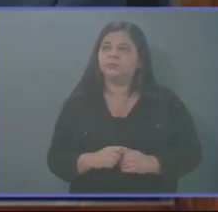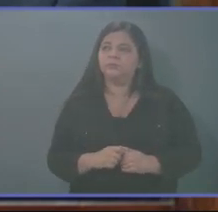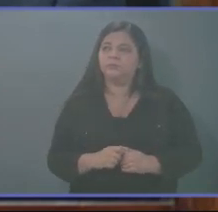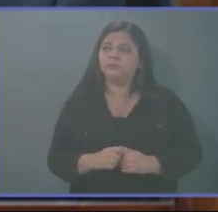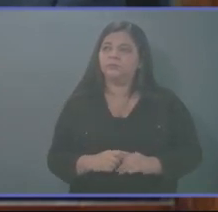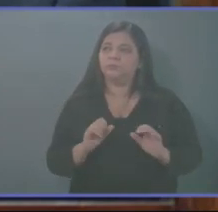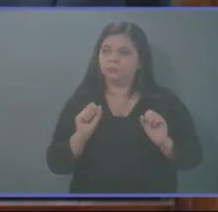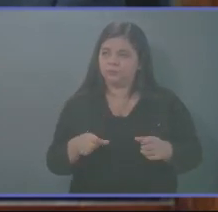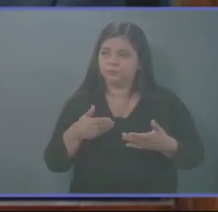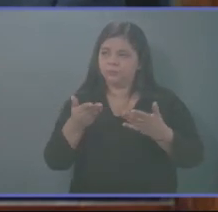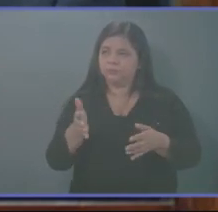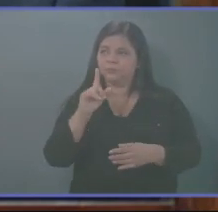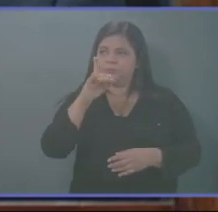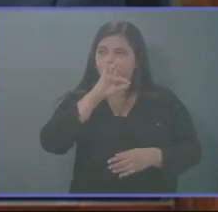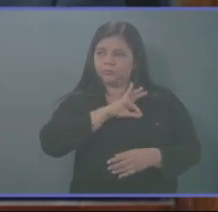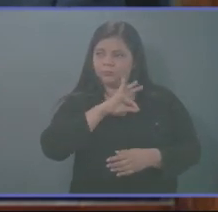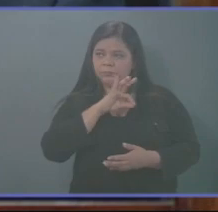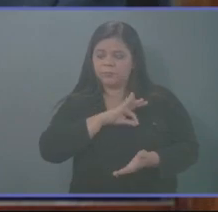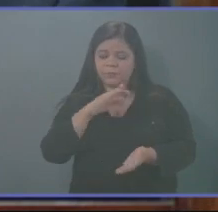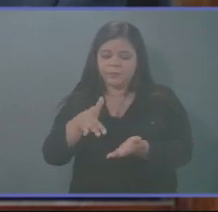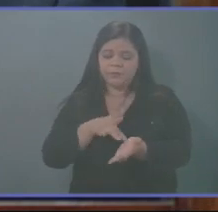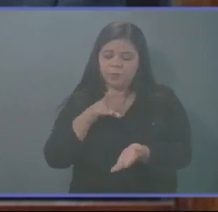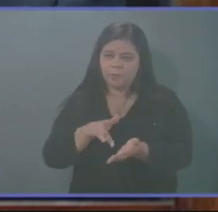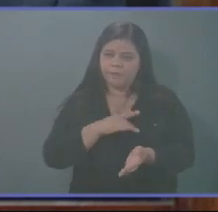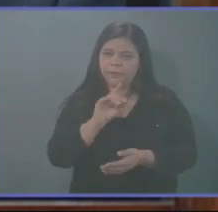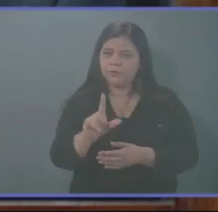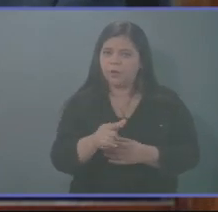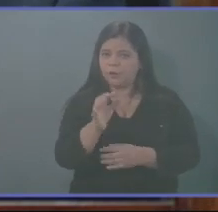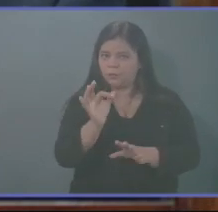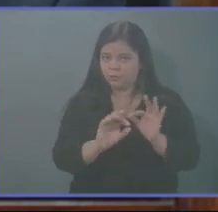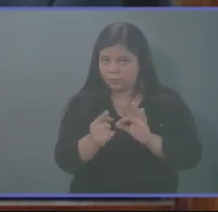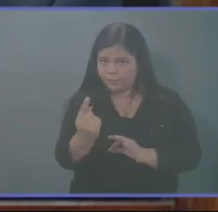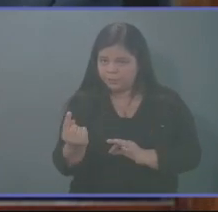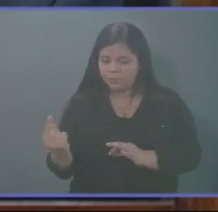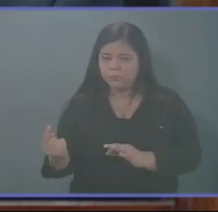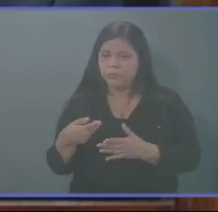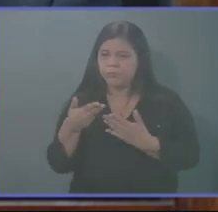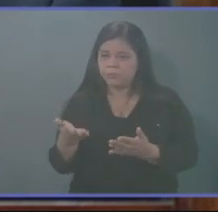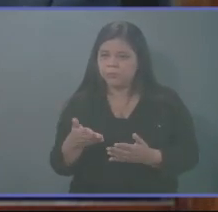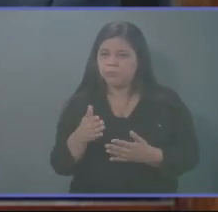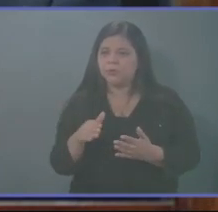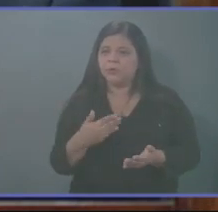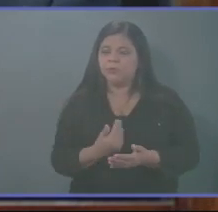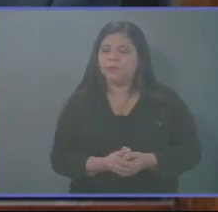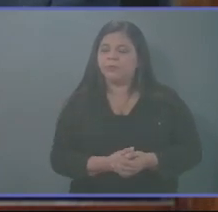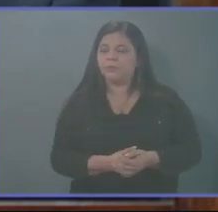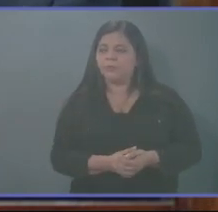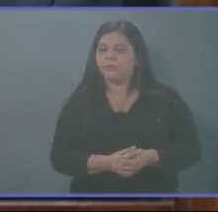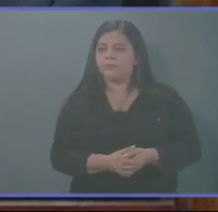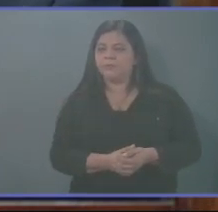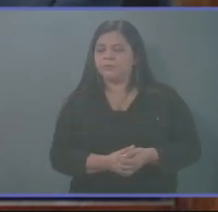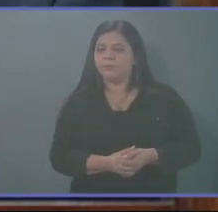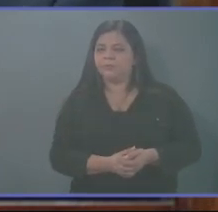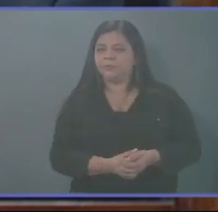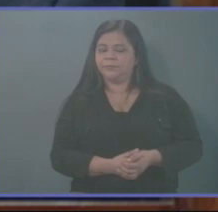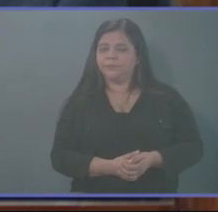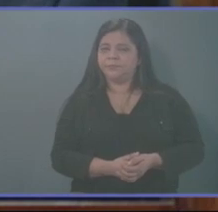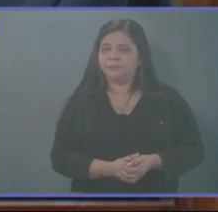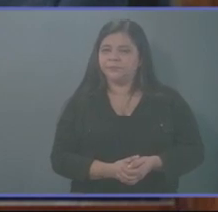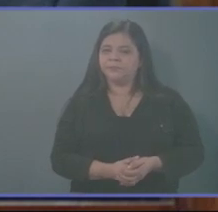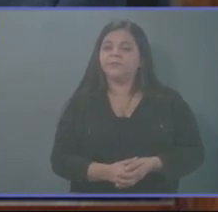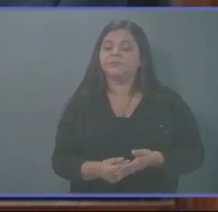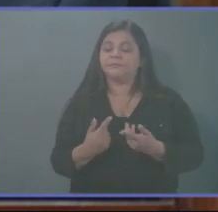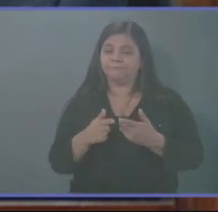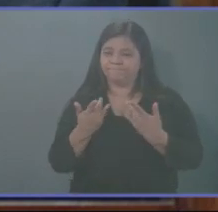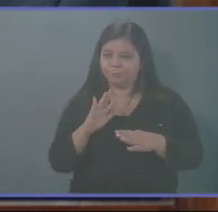o proporcionar un beneficio o provecho a alguien o algo. Contribuir a que suceda o se desarrolle algo. El